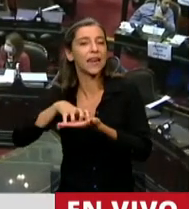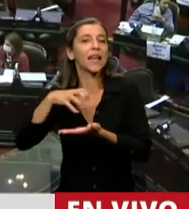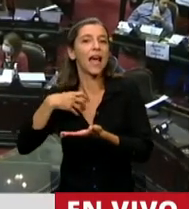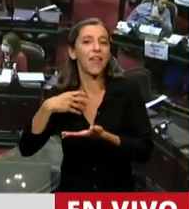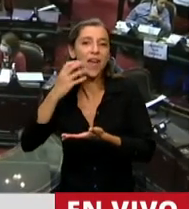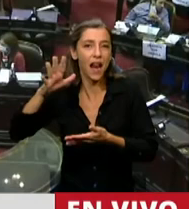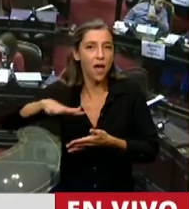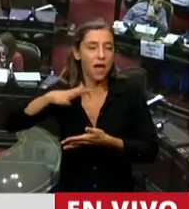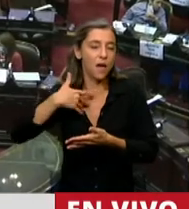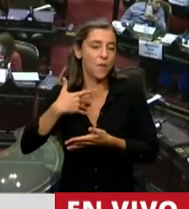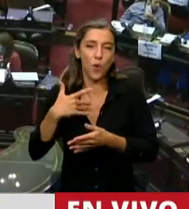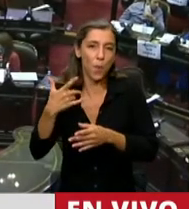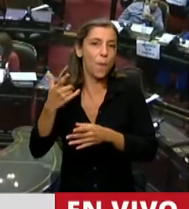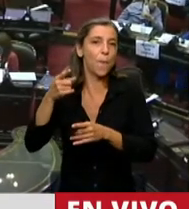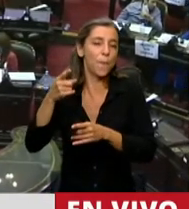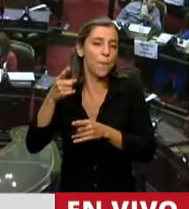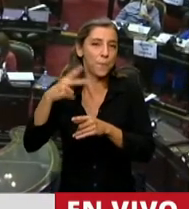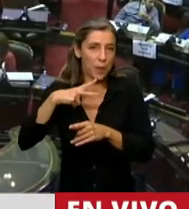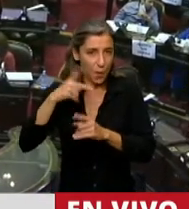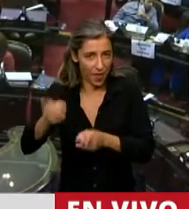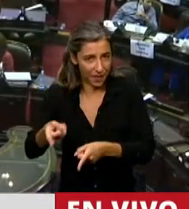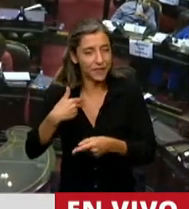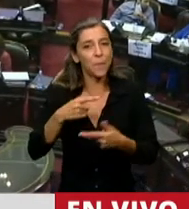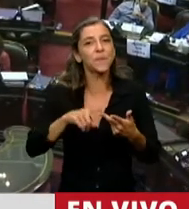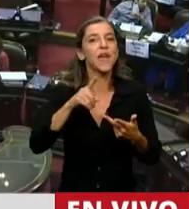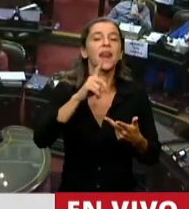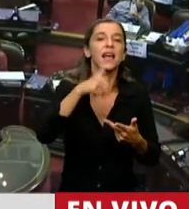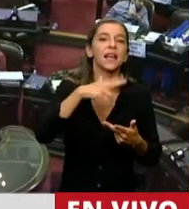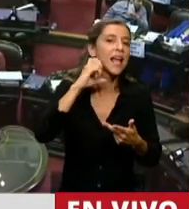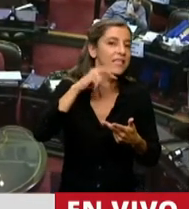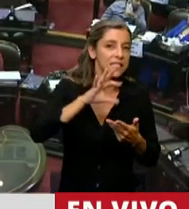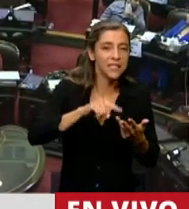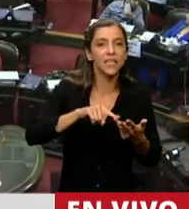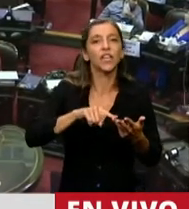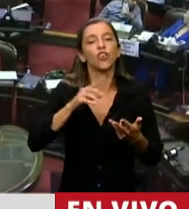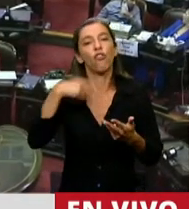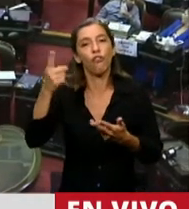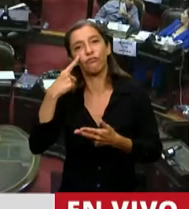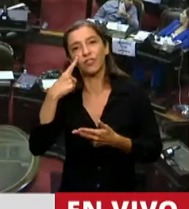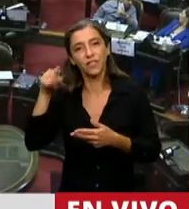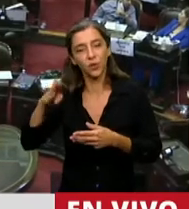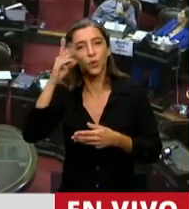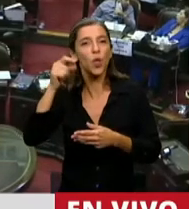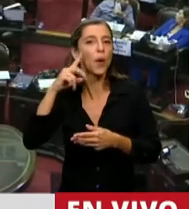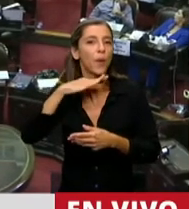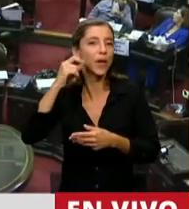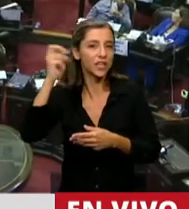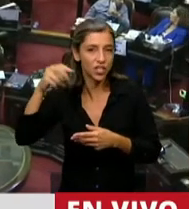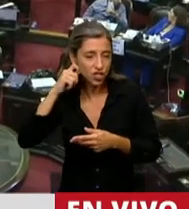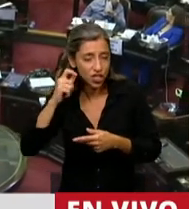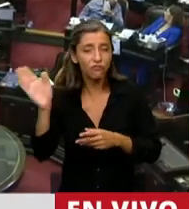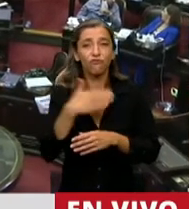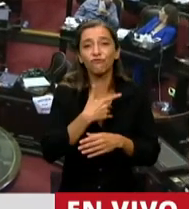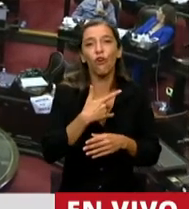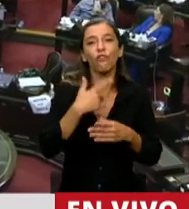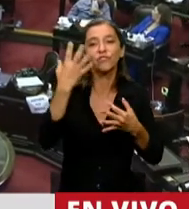Mejía. A CanSino Biologic y el Instituto de Beijing de Biotecnología. También todos estos estudios de fase 3